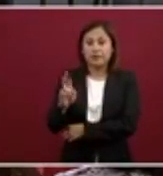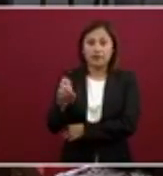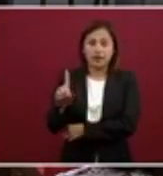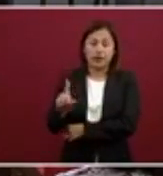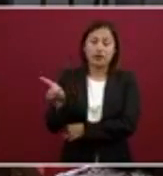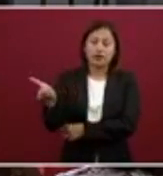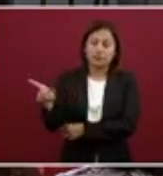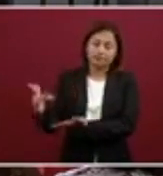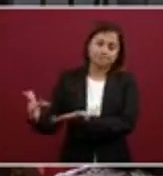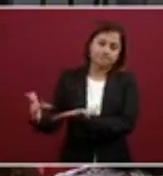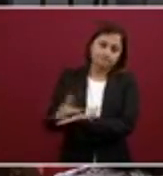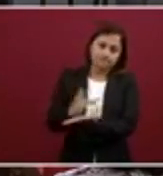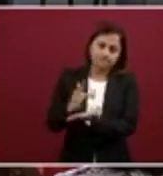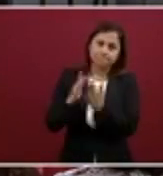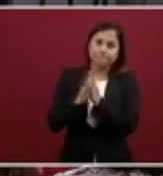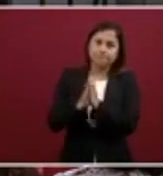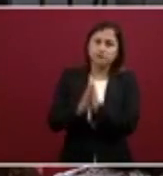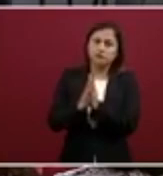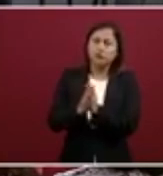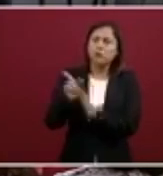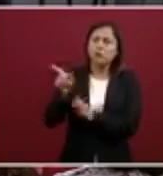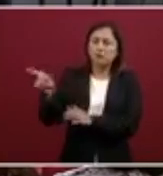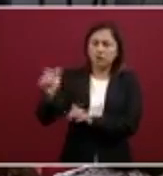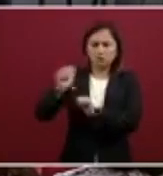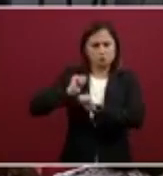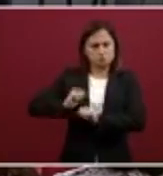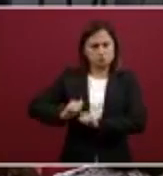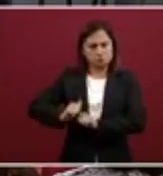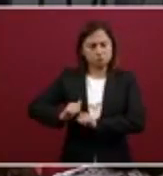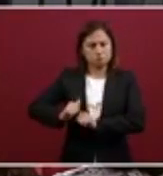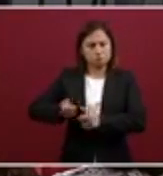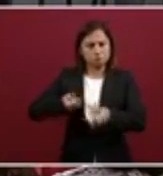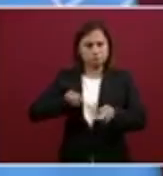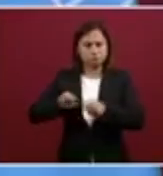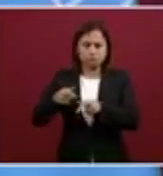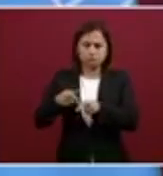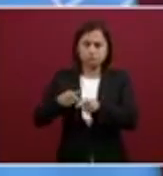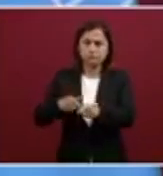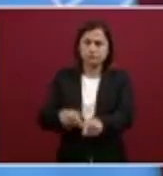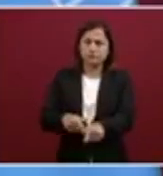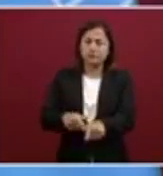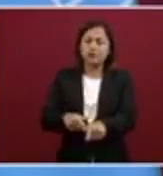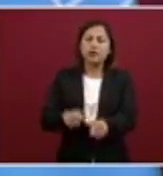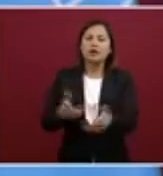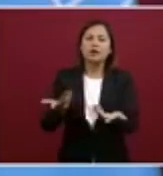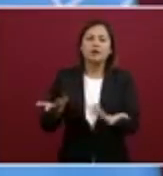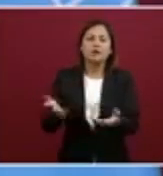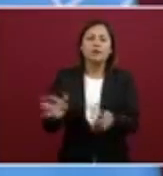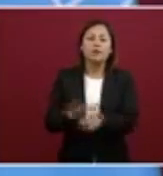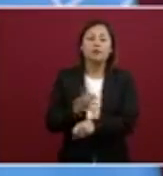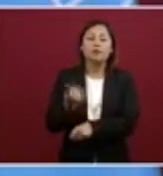que siga coordinando para que podamos en poco tiempo